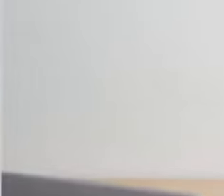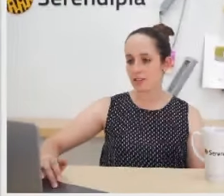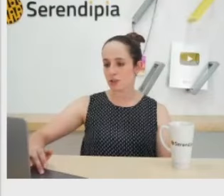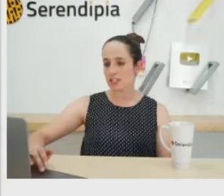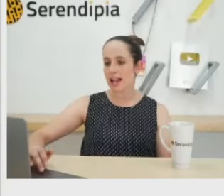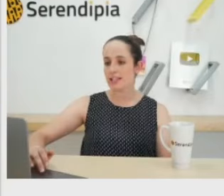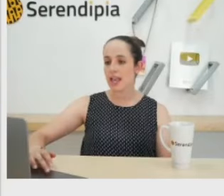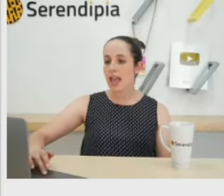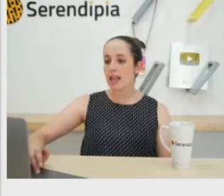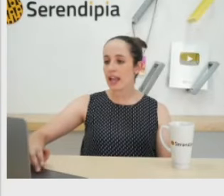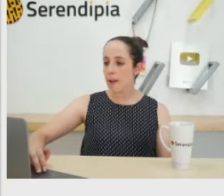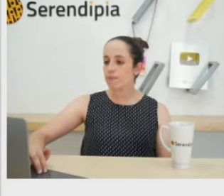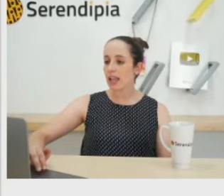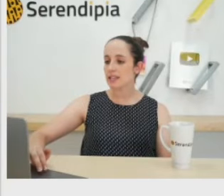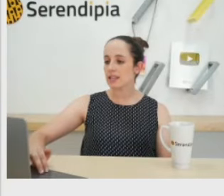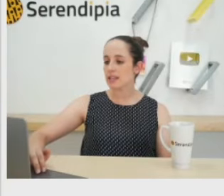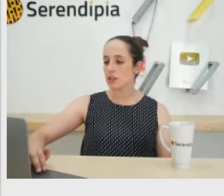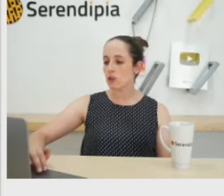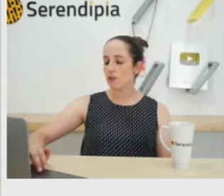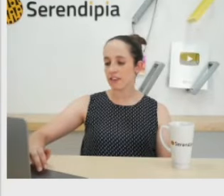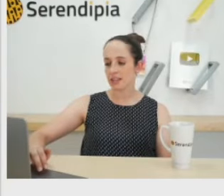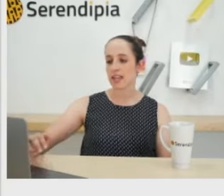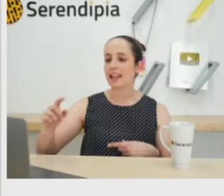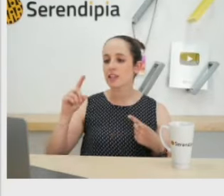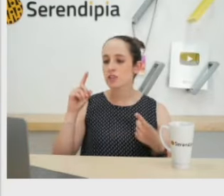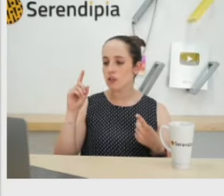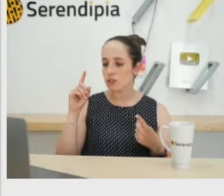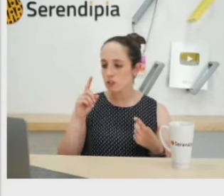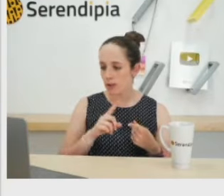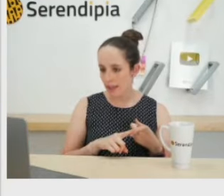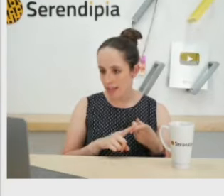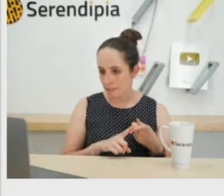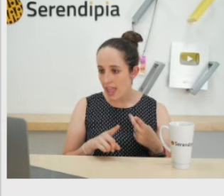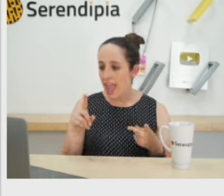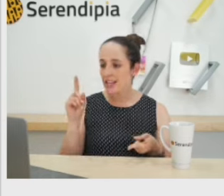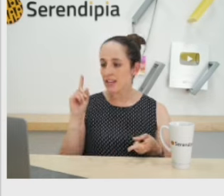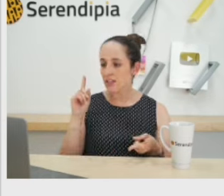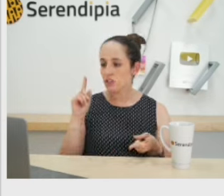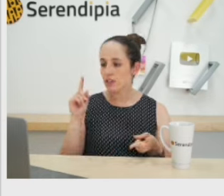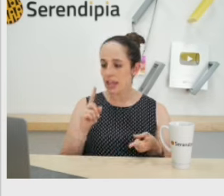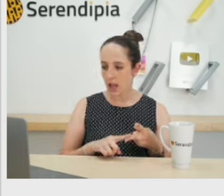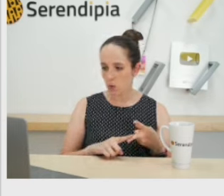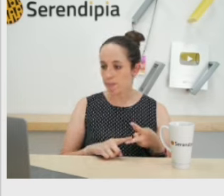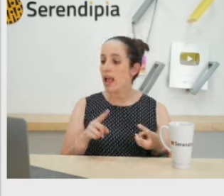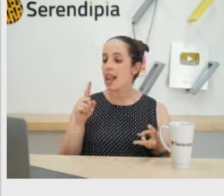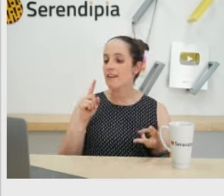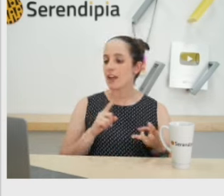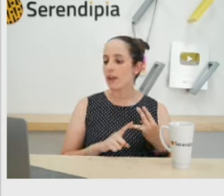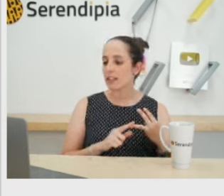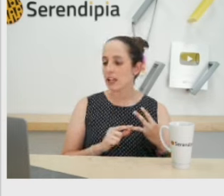en sus redes sociales que están haciendo, fíjense, atención ciudadana. Extracción de